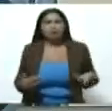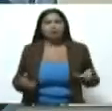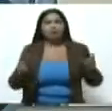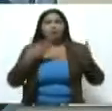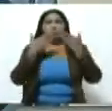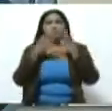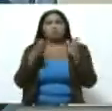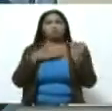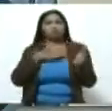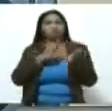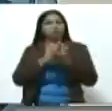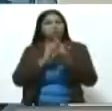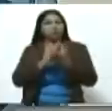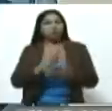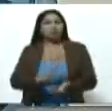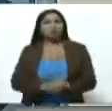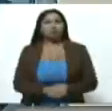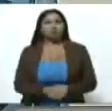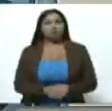públicamente,